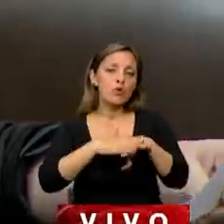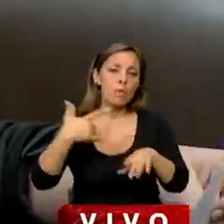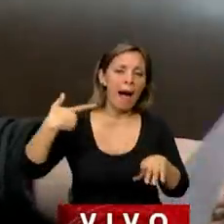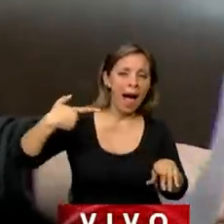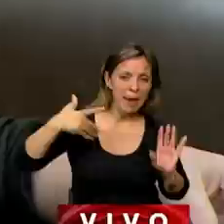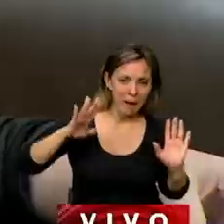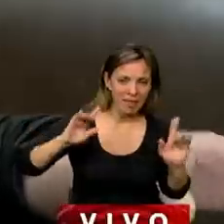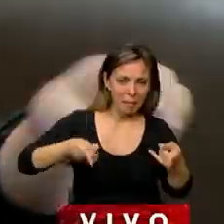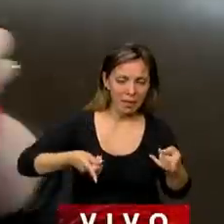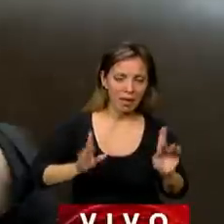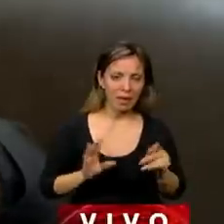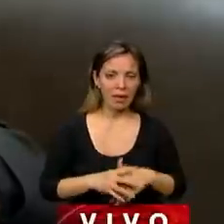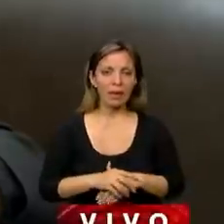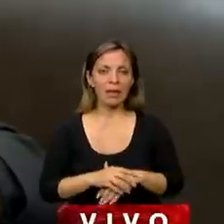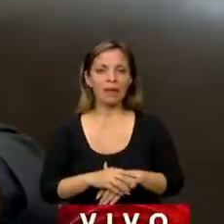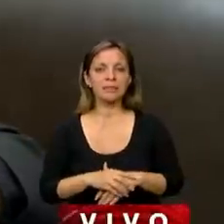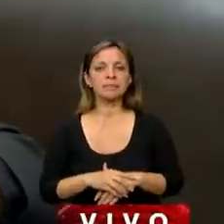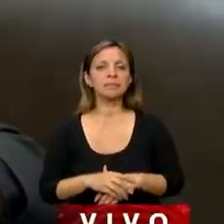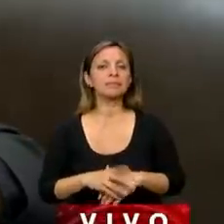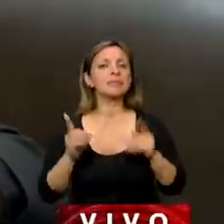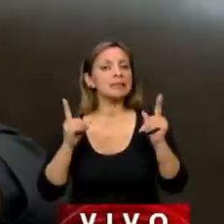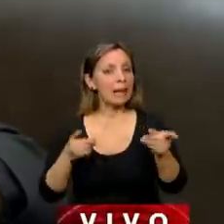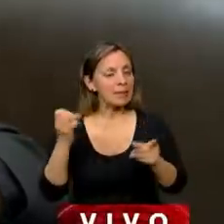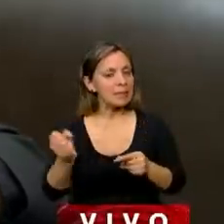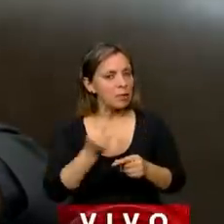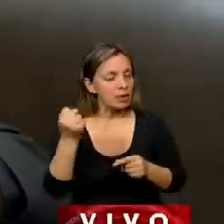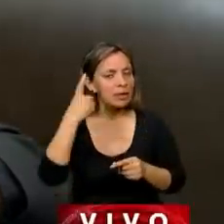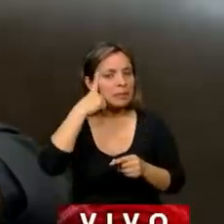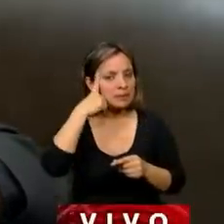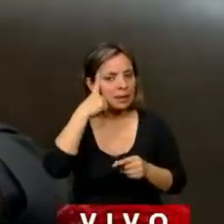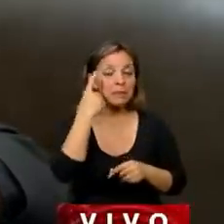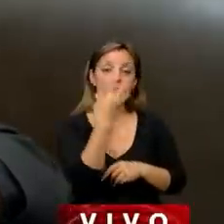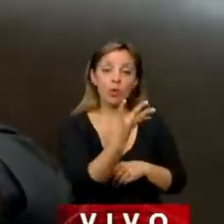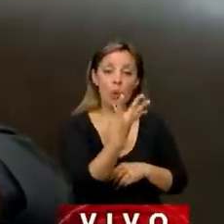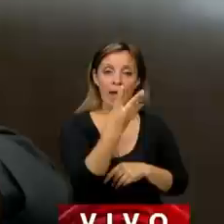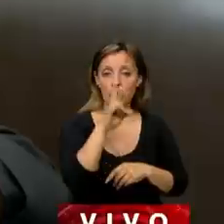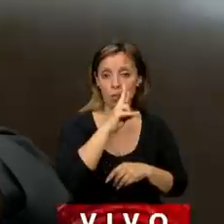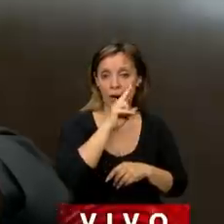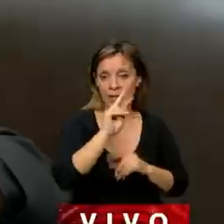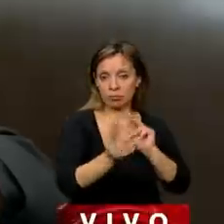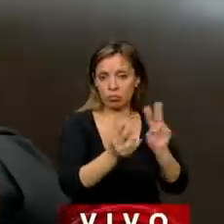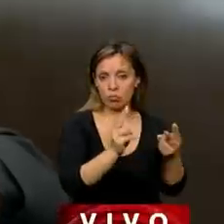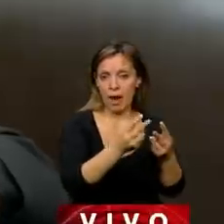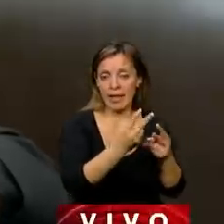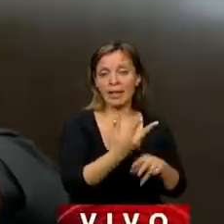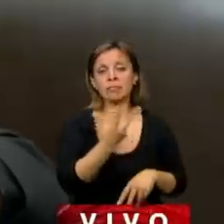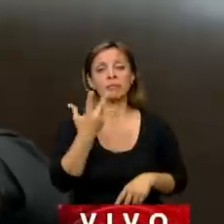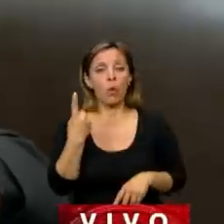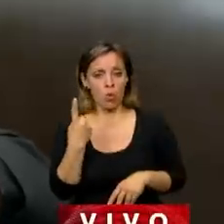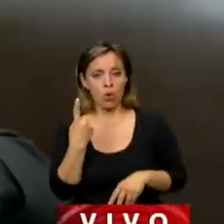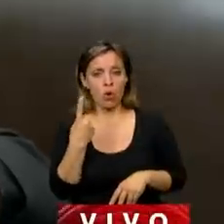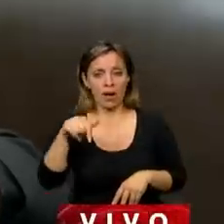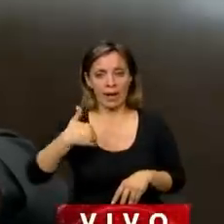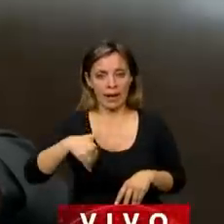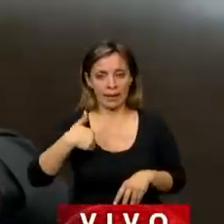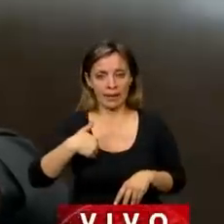fuego y también pensar que uno de cada cuatro femicidios en la Argentina que se cometen en nuestro